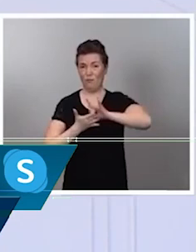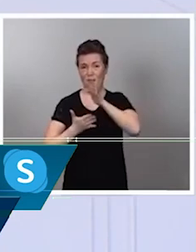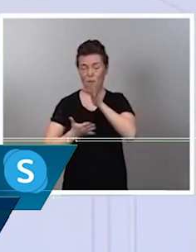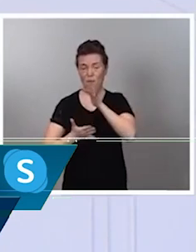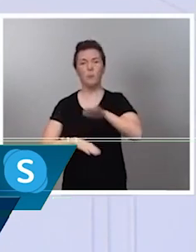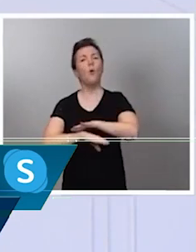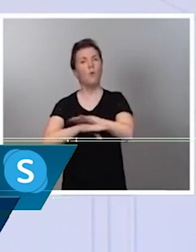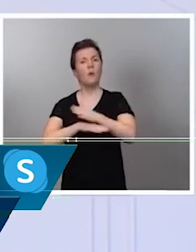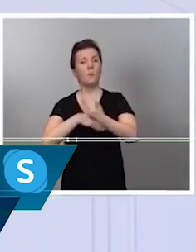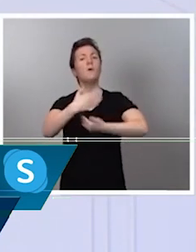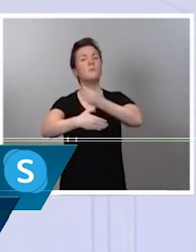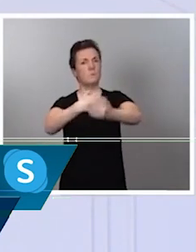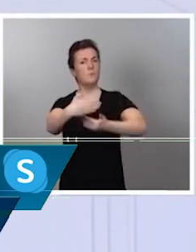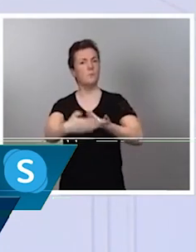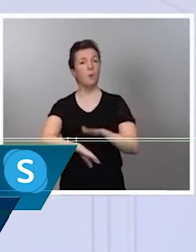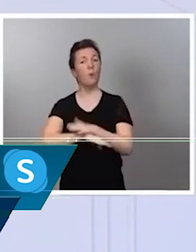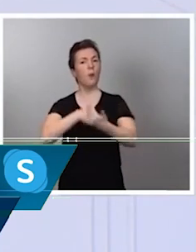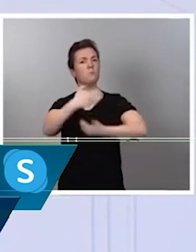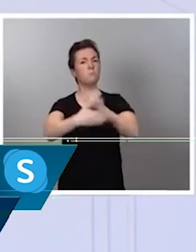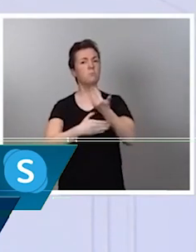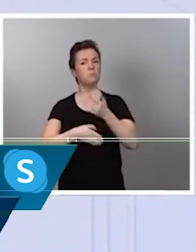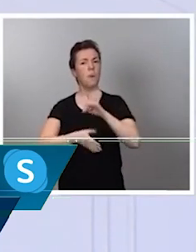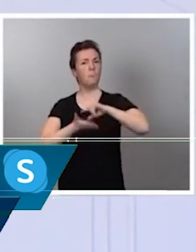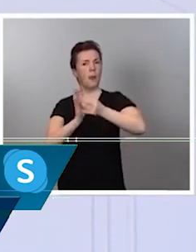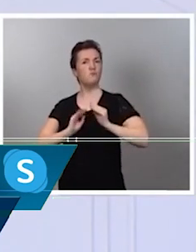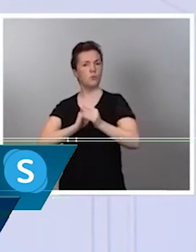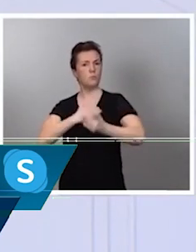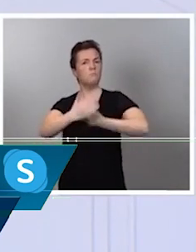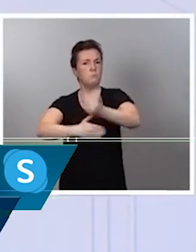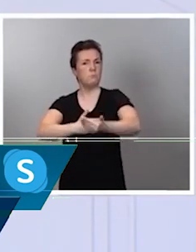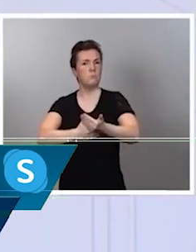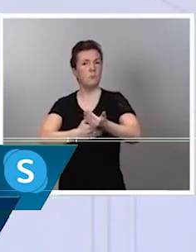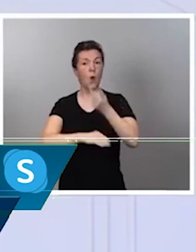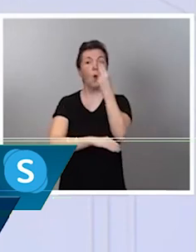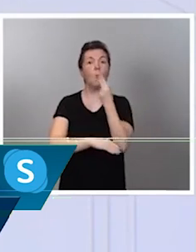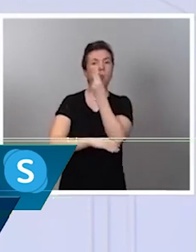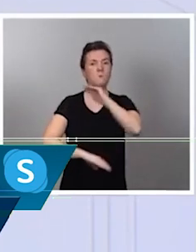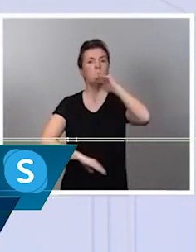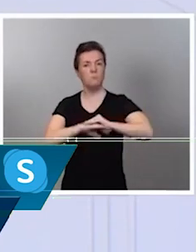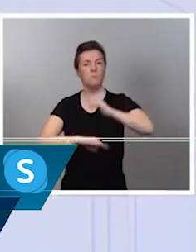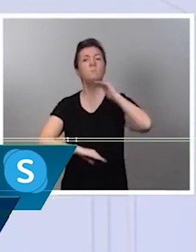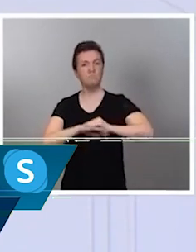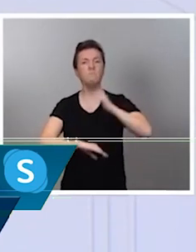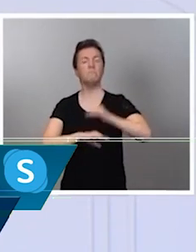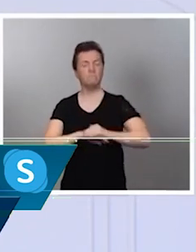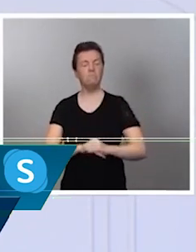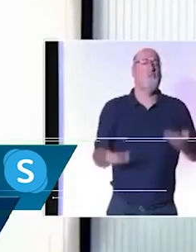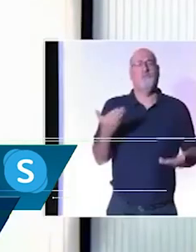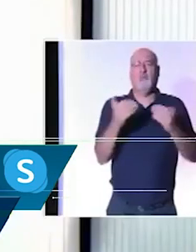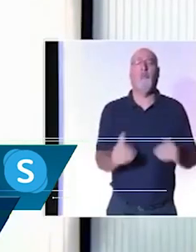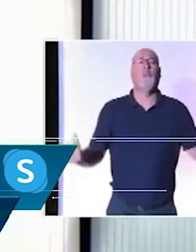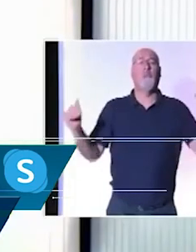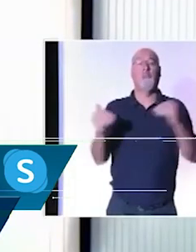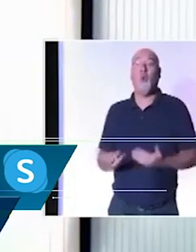también en esradio en libertad digital porque hay que hay que denunciar todo esto porque sabemos que lo hace